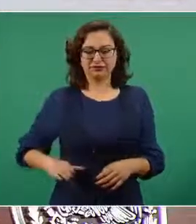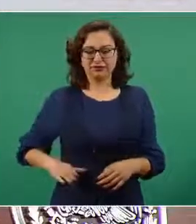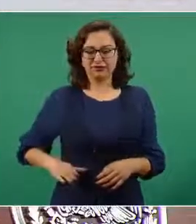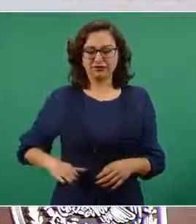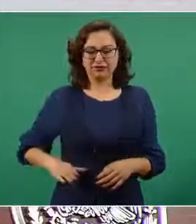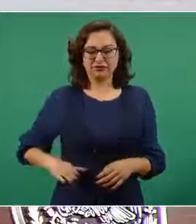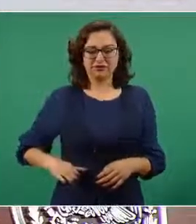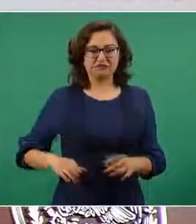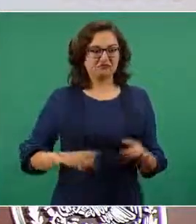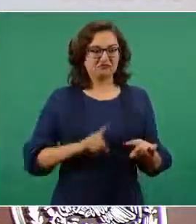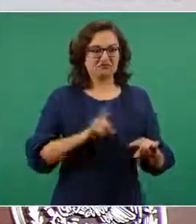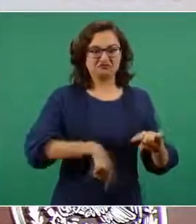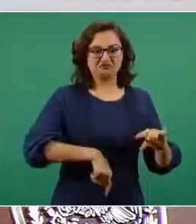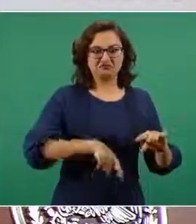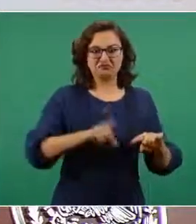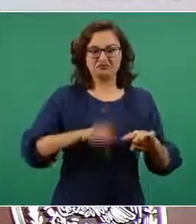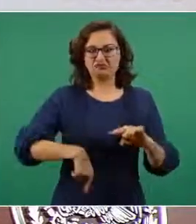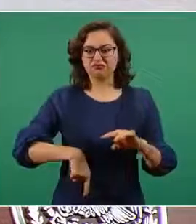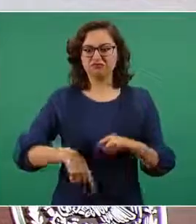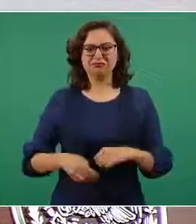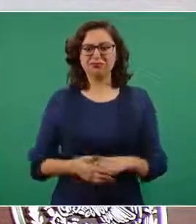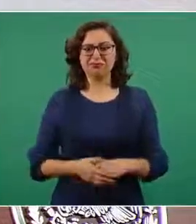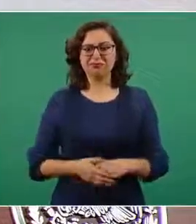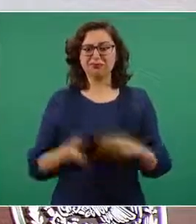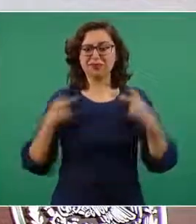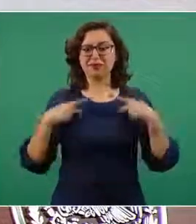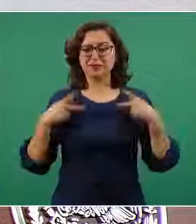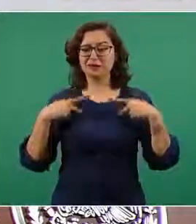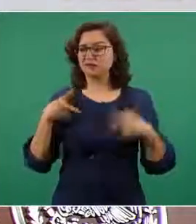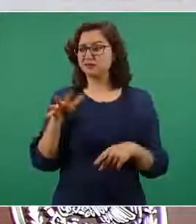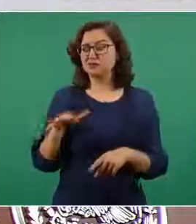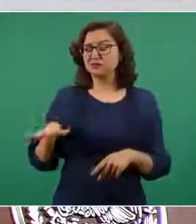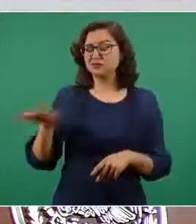candidaturas a gobernadores, la democracia va,